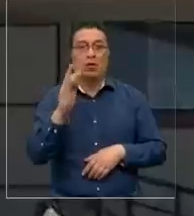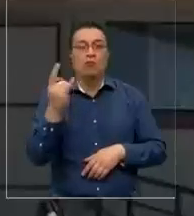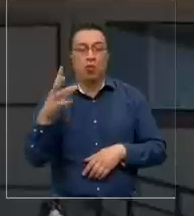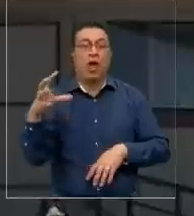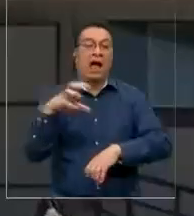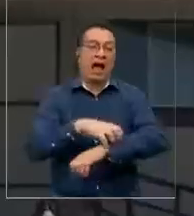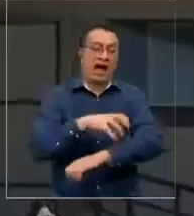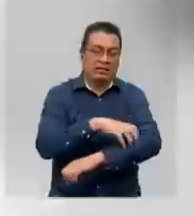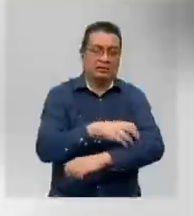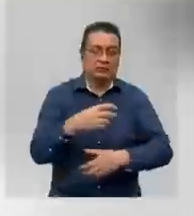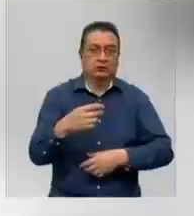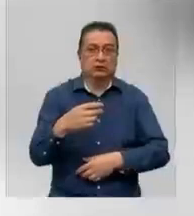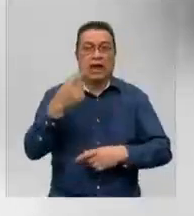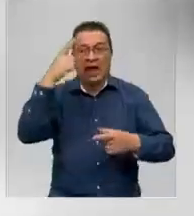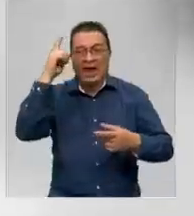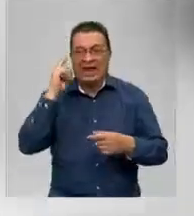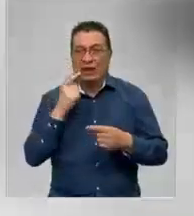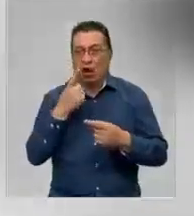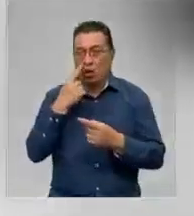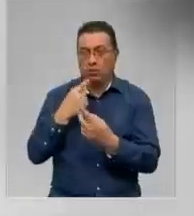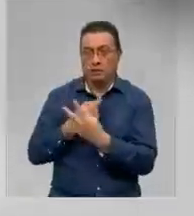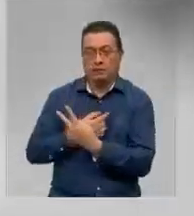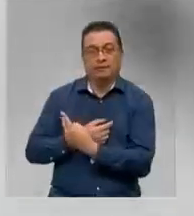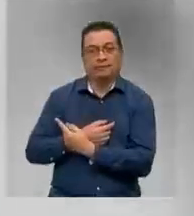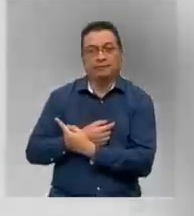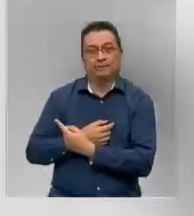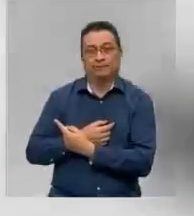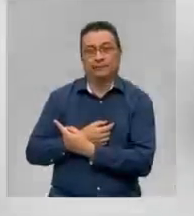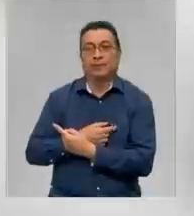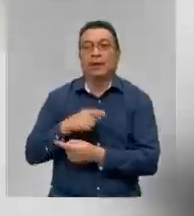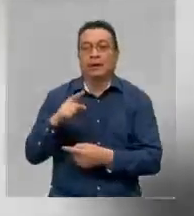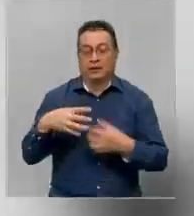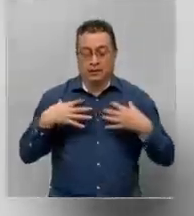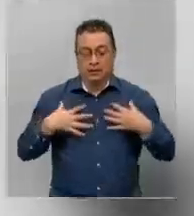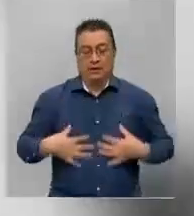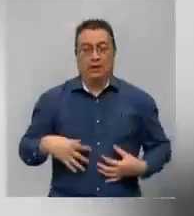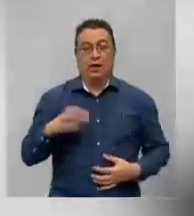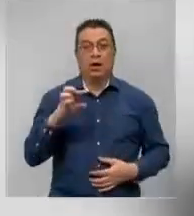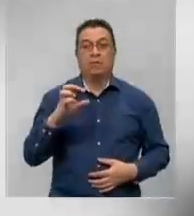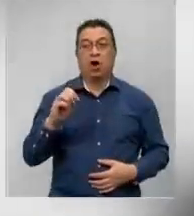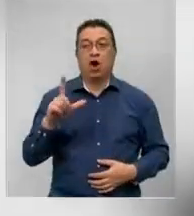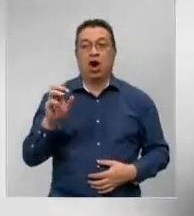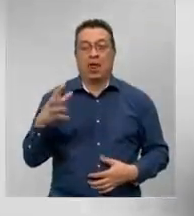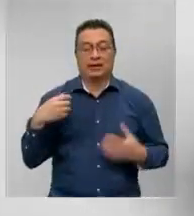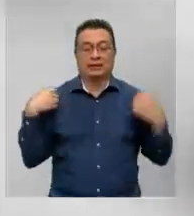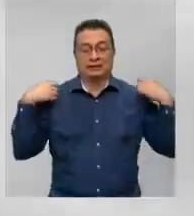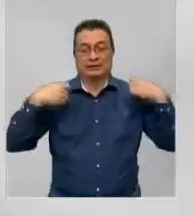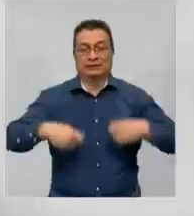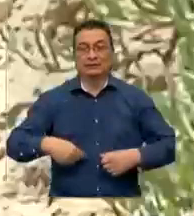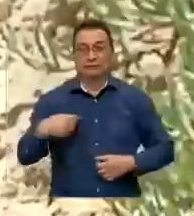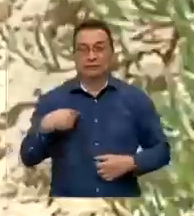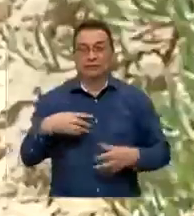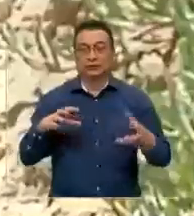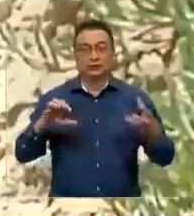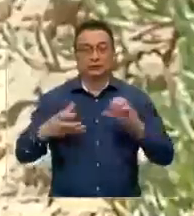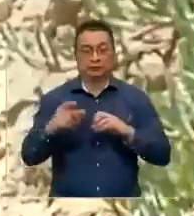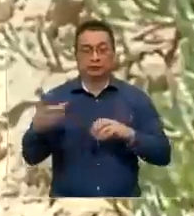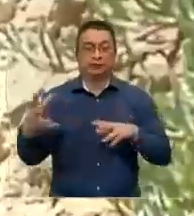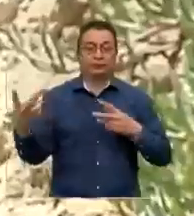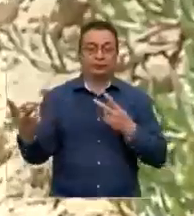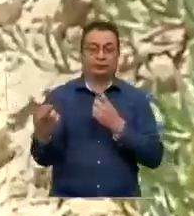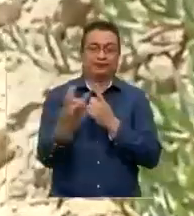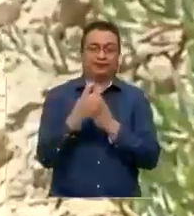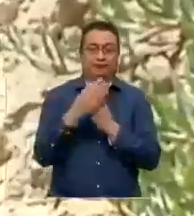herido así quedó su ropa esto es el po la nuestra que está que el llevaba puesta lo atacaron